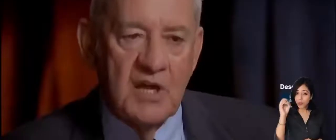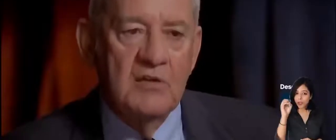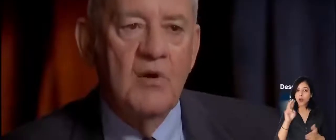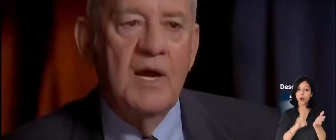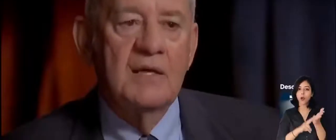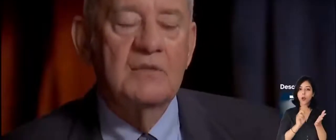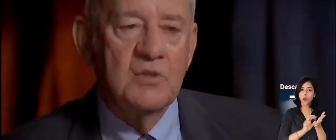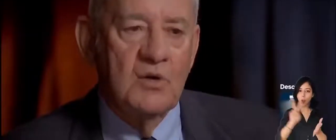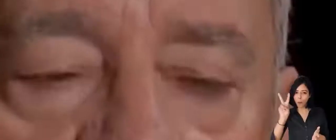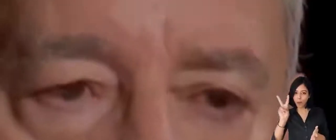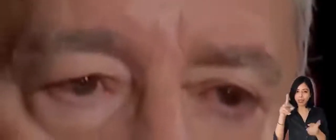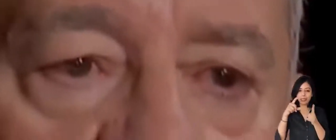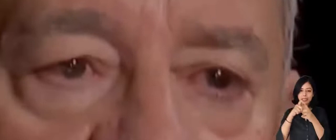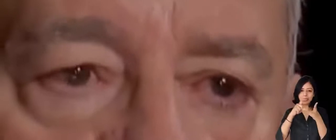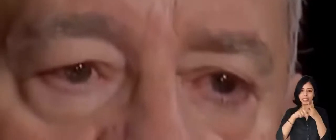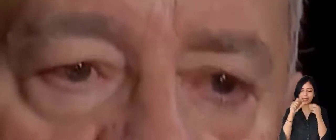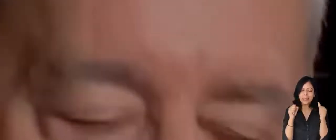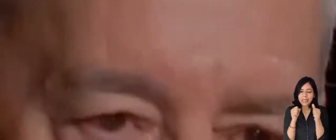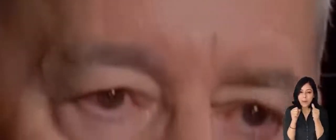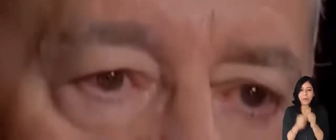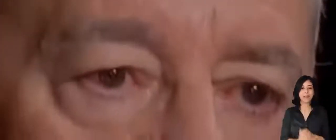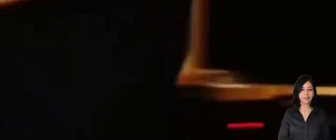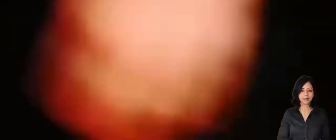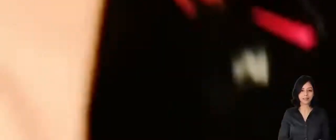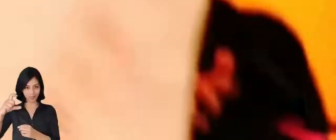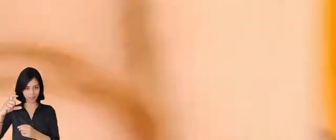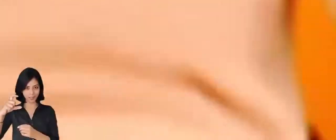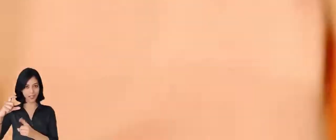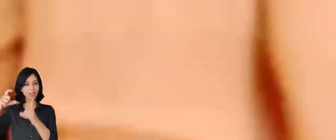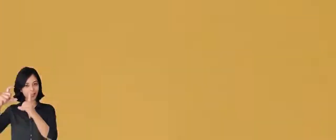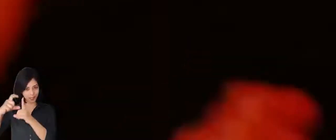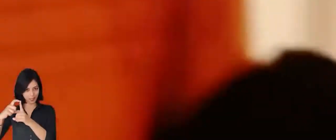Ella se echó a llorar, se paró y se fue corriendo de la casa.